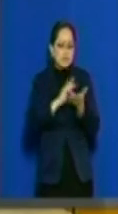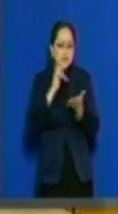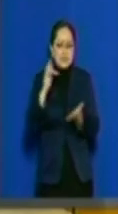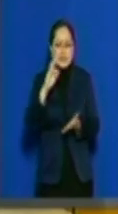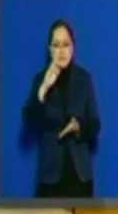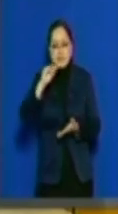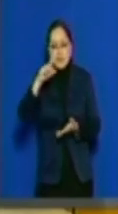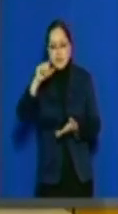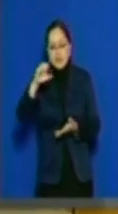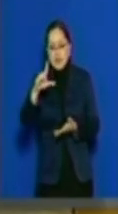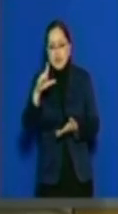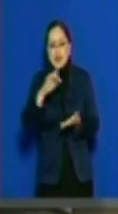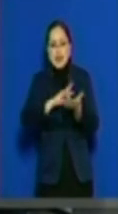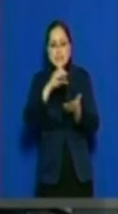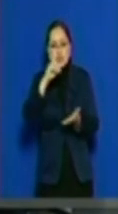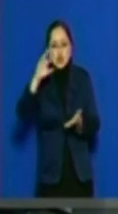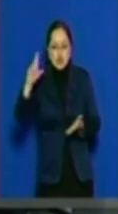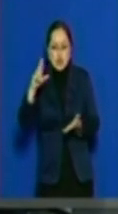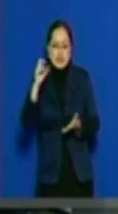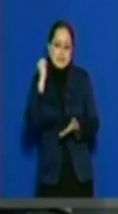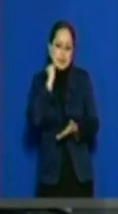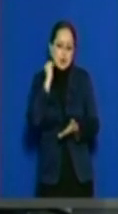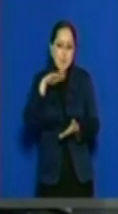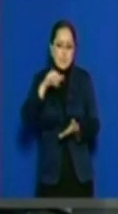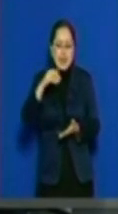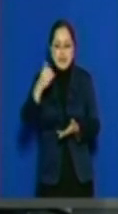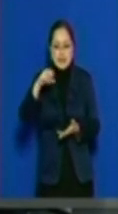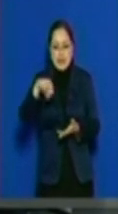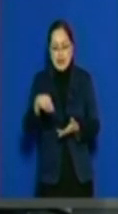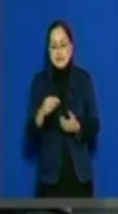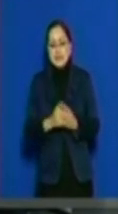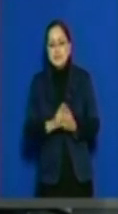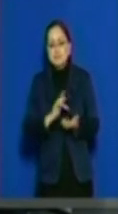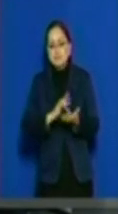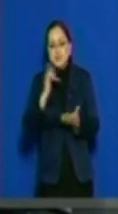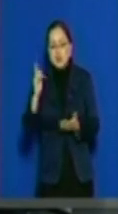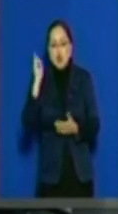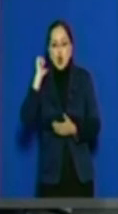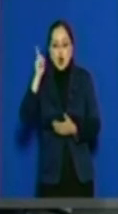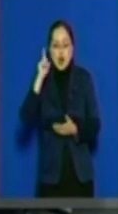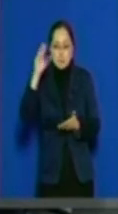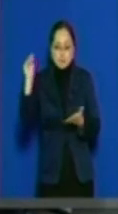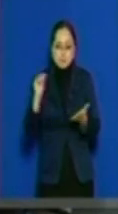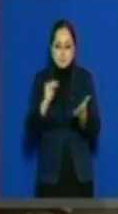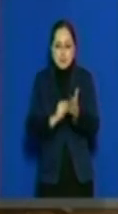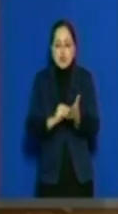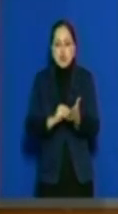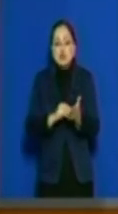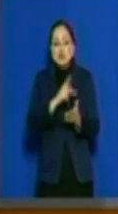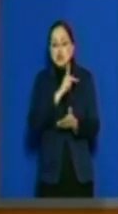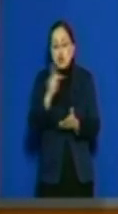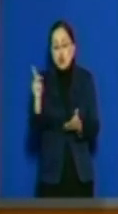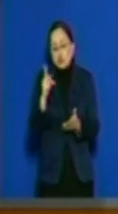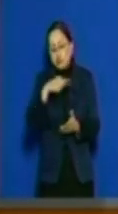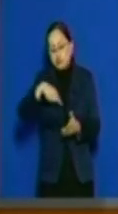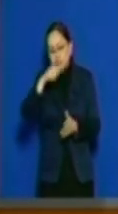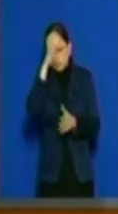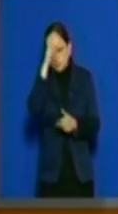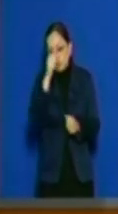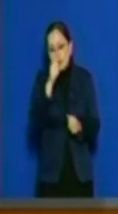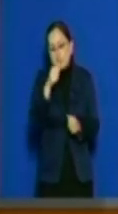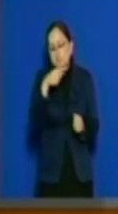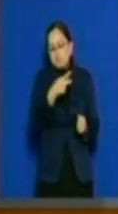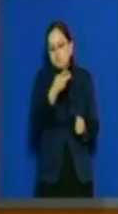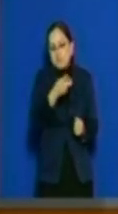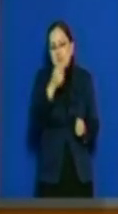Fidel. Gracias, doctor y senador Mayans. Ojalá que podamos sumarnos todos a esto como una cruzada